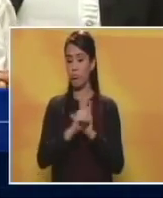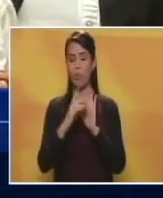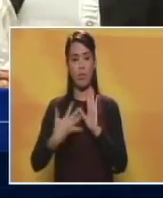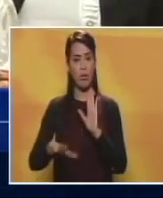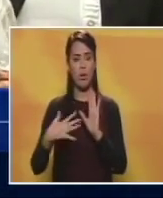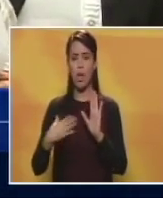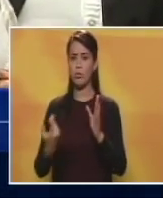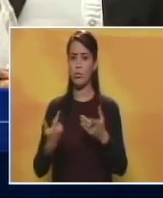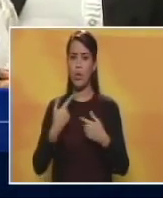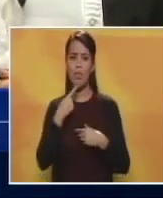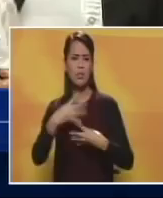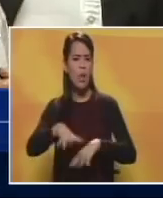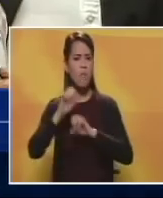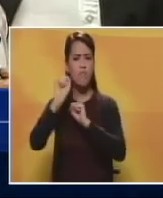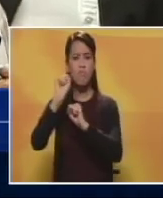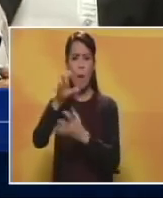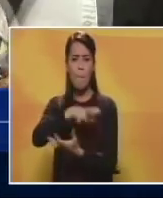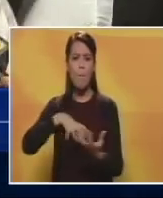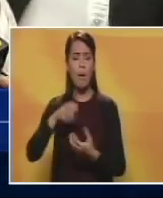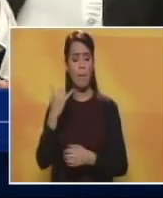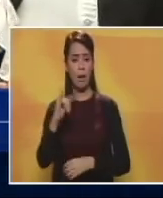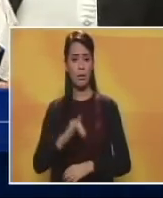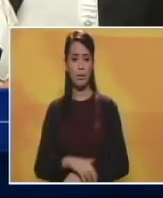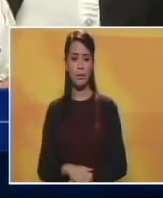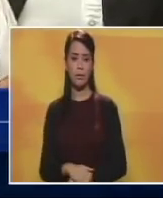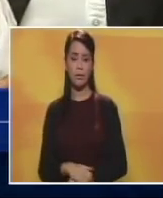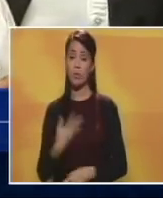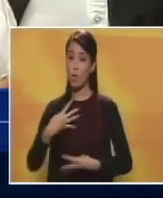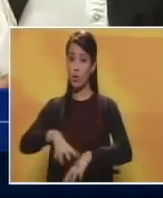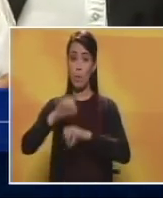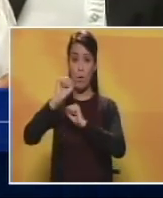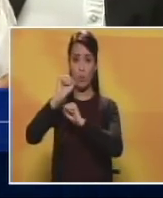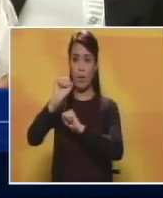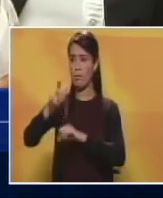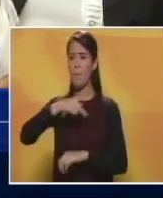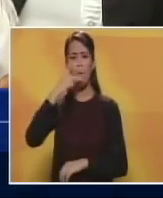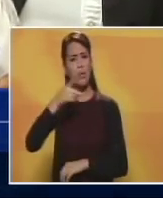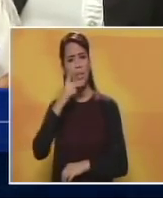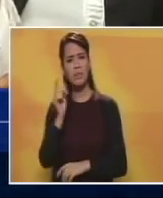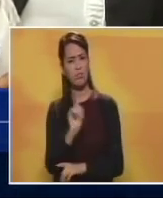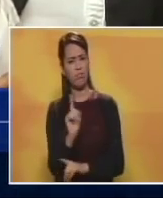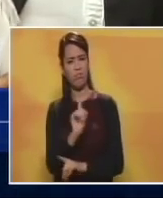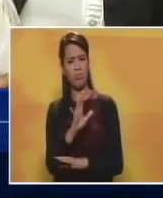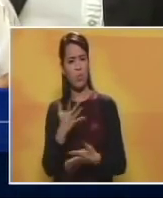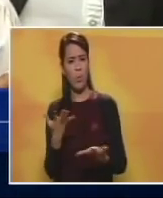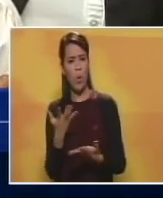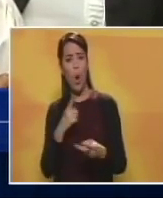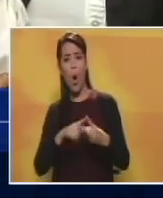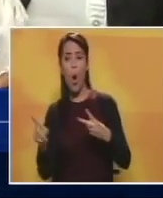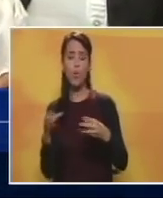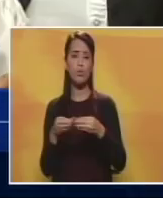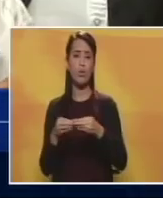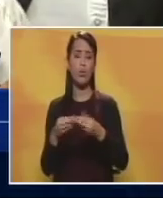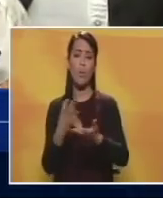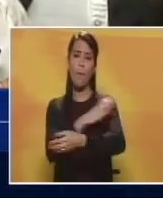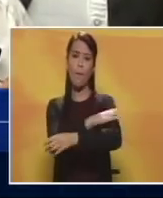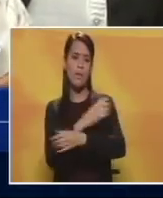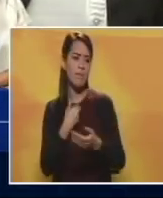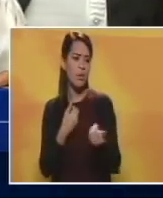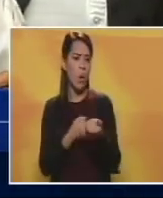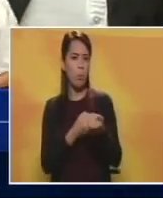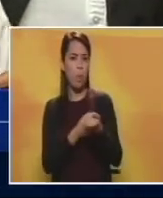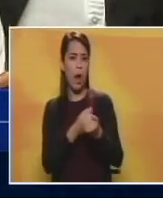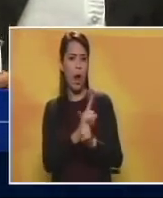protestar porque están viviendo problemas terribles. No son protestas de carácter político ni protestas dirigidas por los partidos políticos, aunque